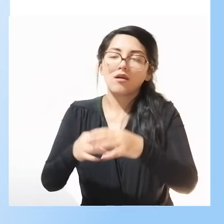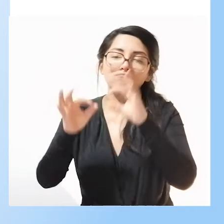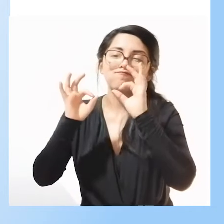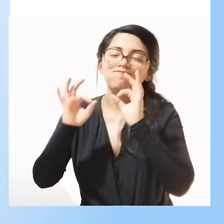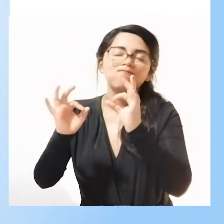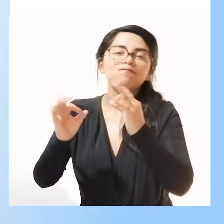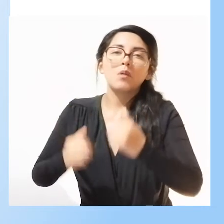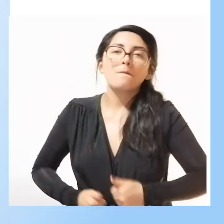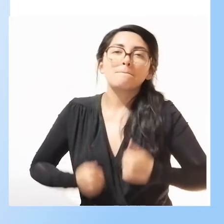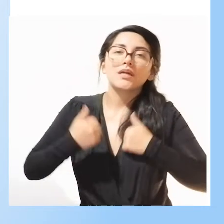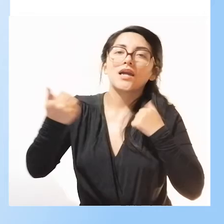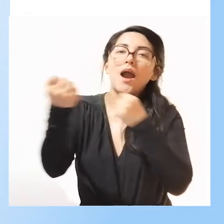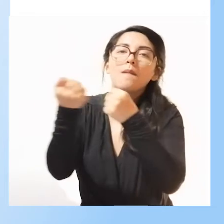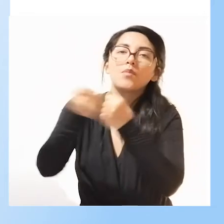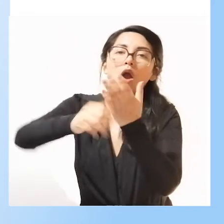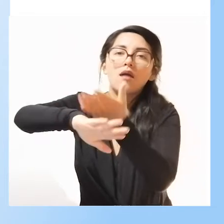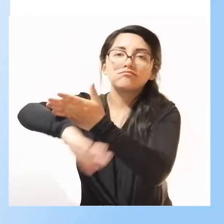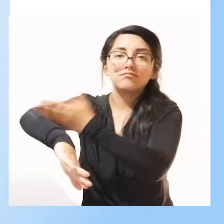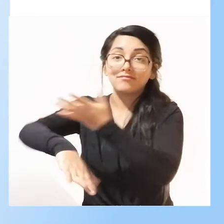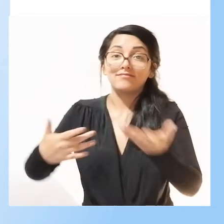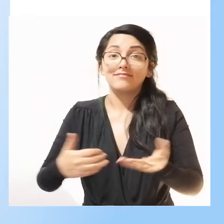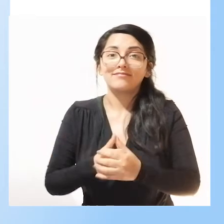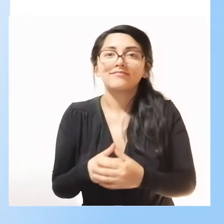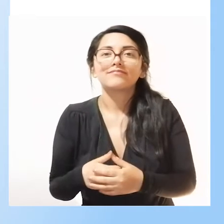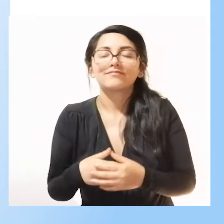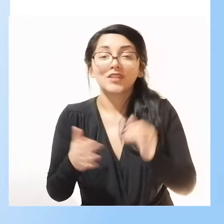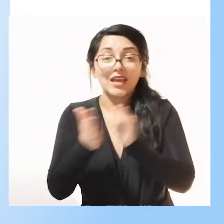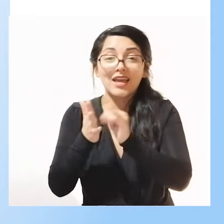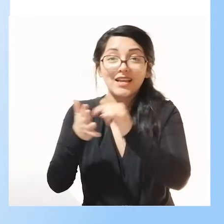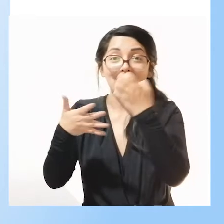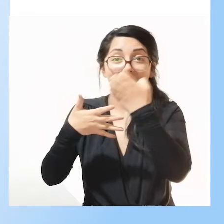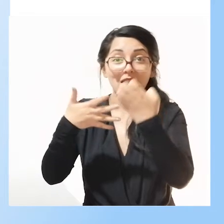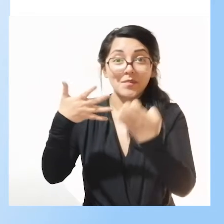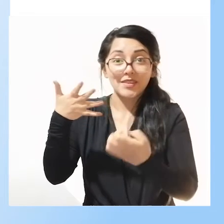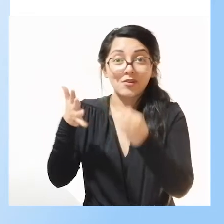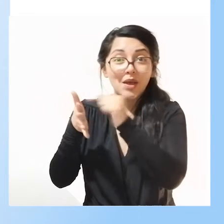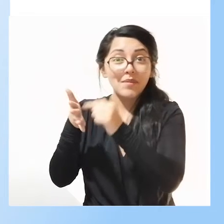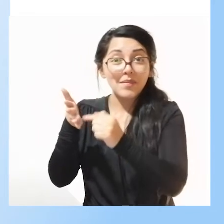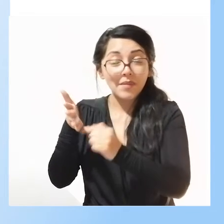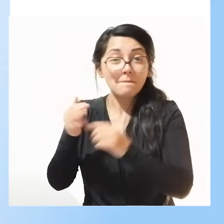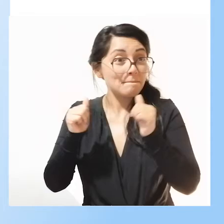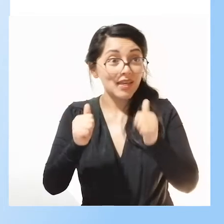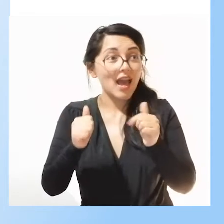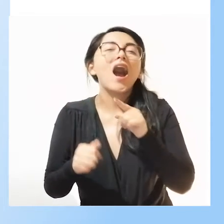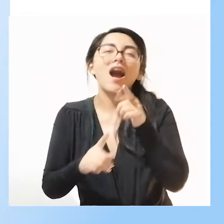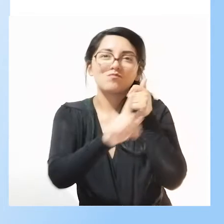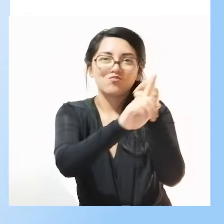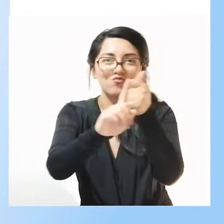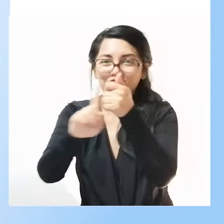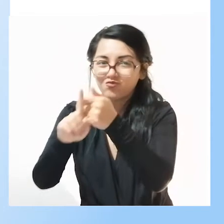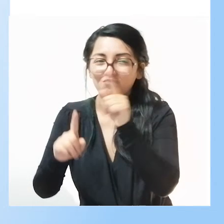estos elementos, podemos identificar buenas prácticas en nosotros mismos como profesionales,